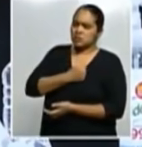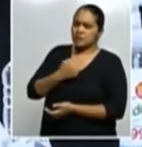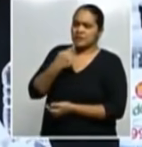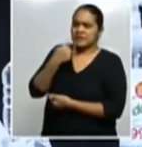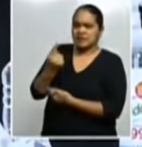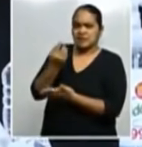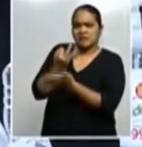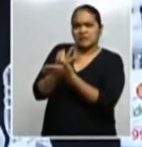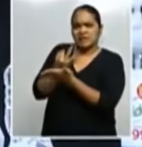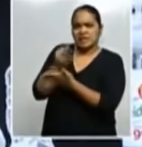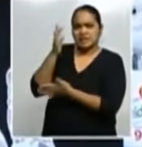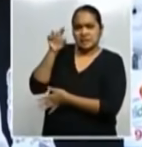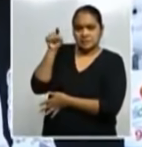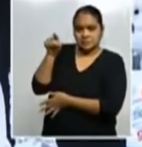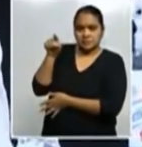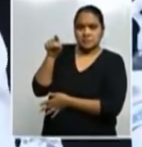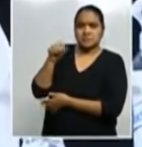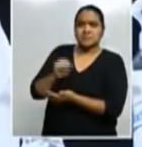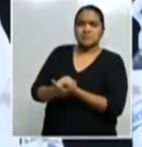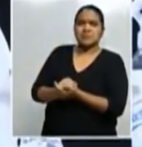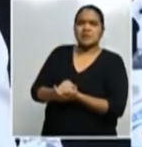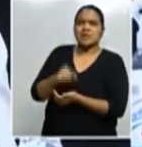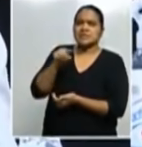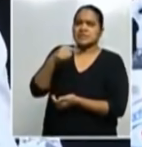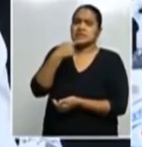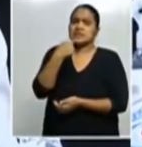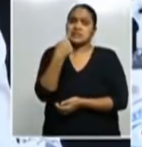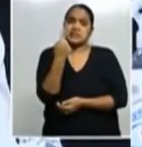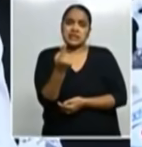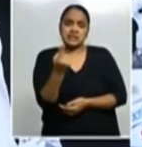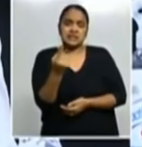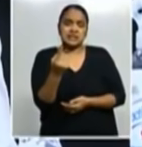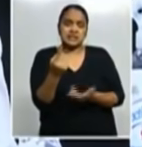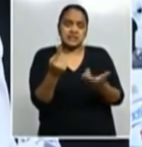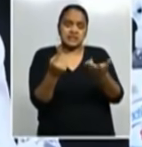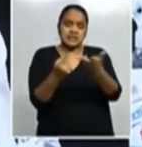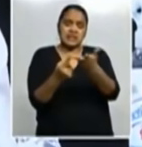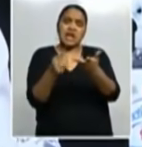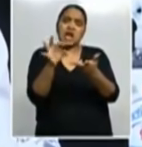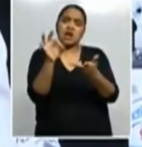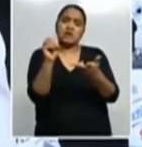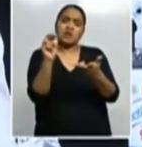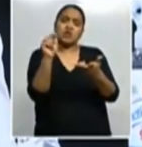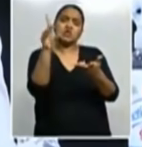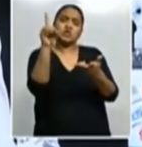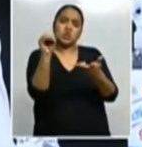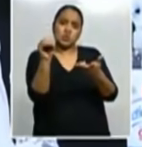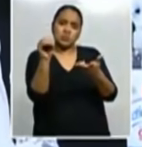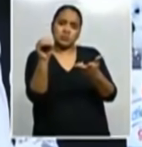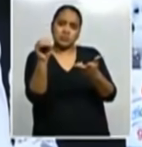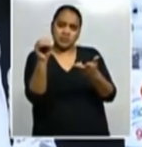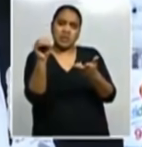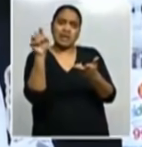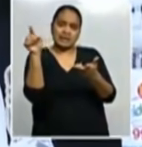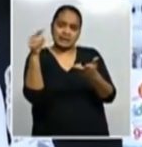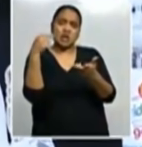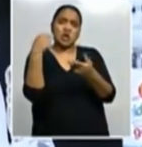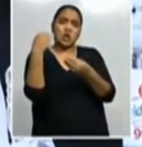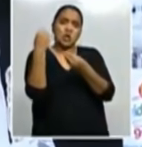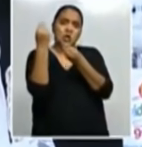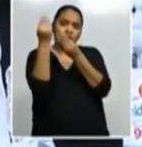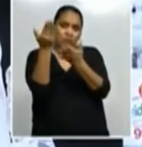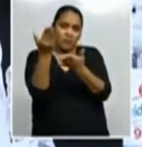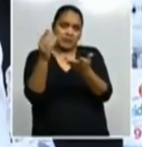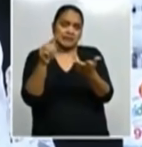de Finanzas en este momento, que dice el fondo, se ha focalizado bien. Son acciones concretas a los más